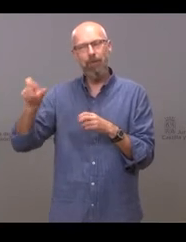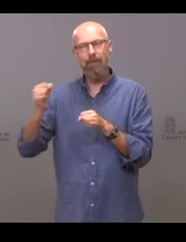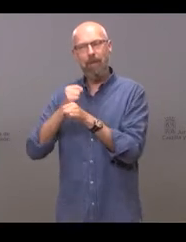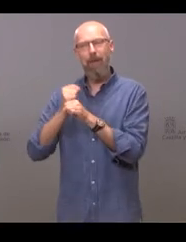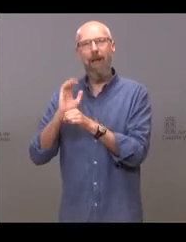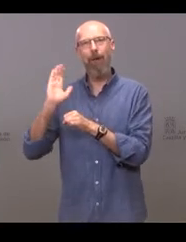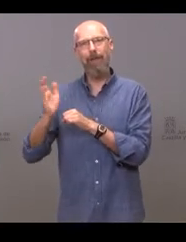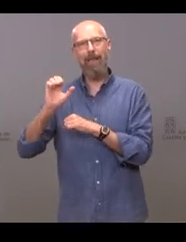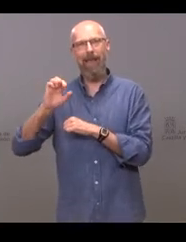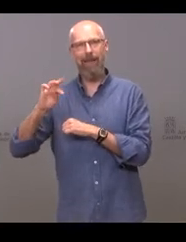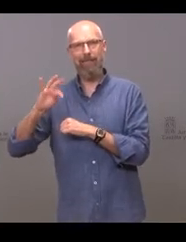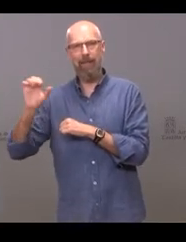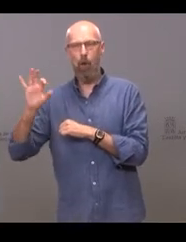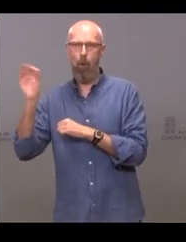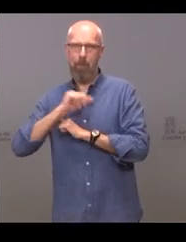desempleo gracias